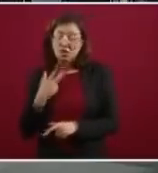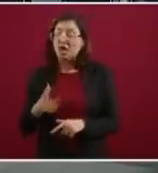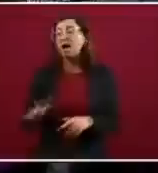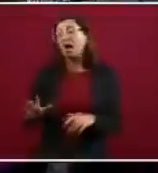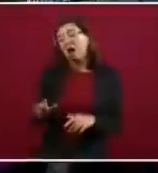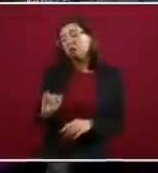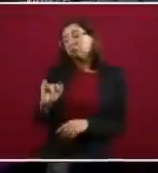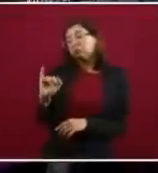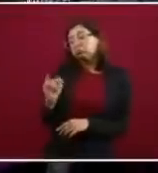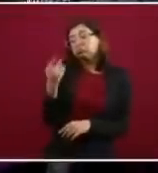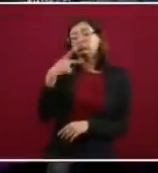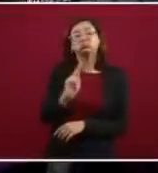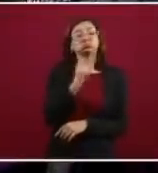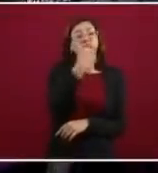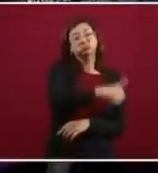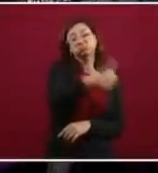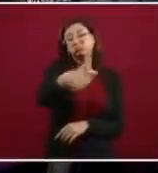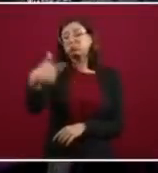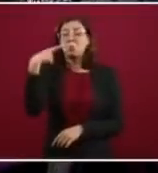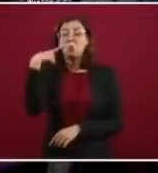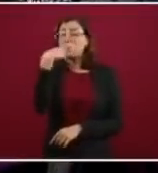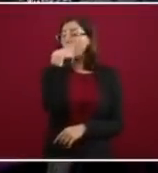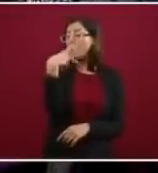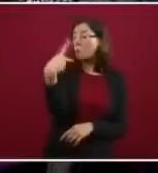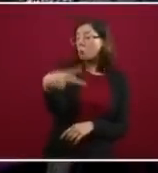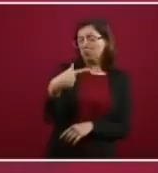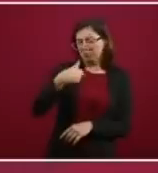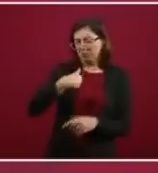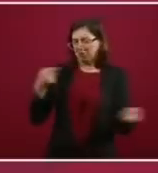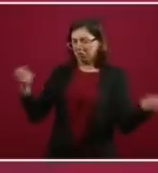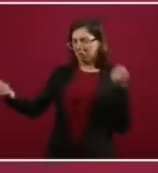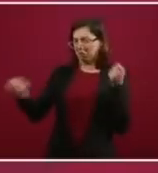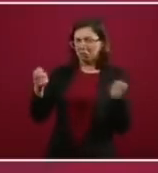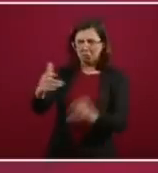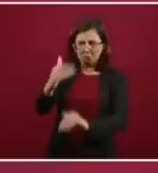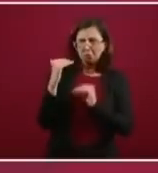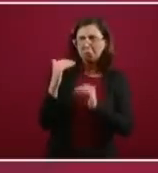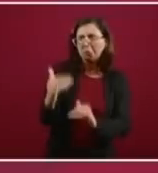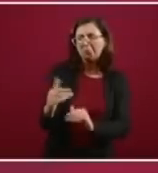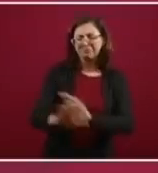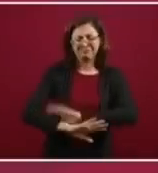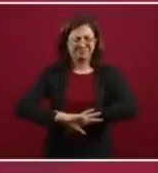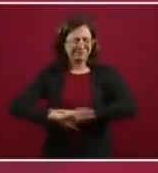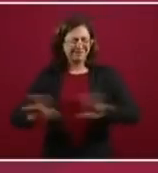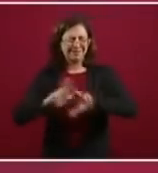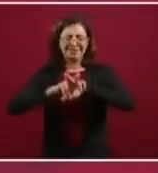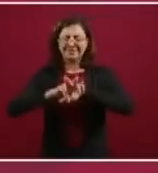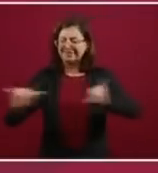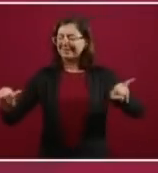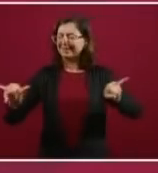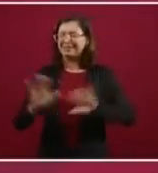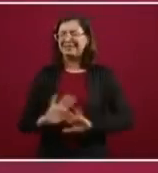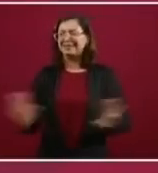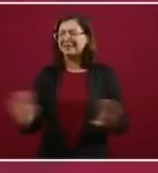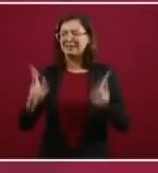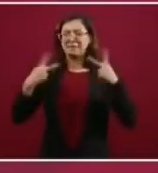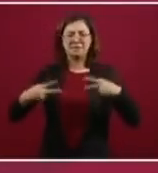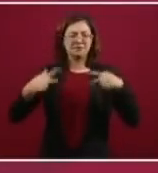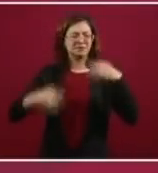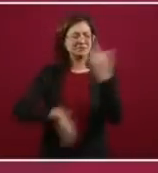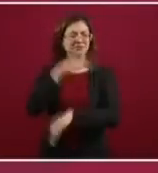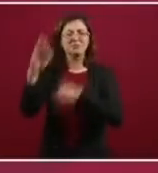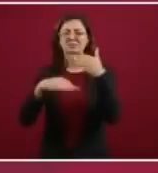Eso depende de cada quien. No hay que limitar a nadie. Que todo mundo se exprese, que todo mundo se